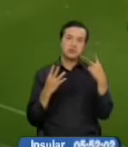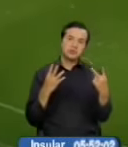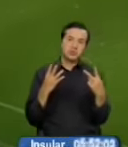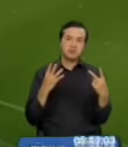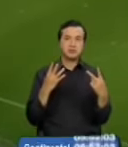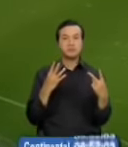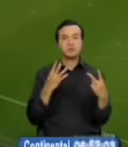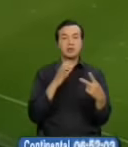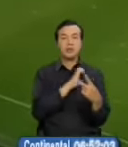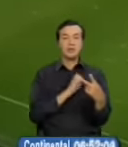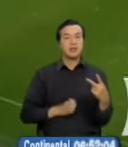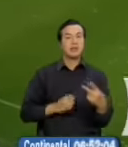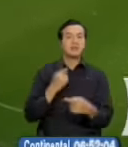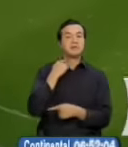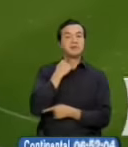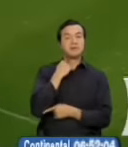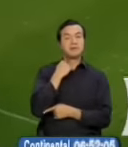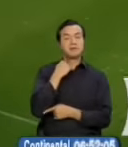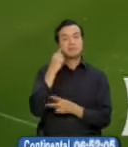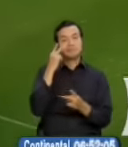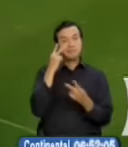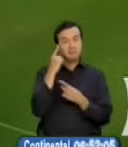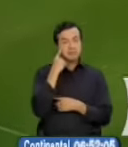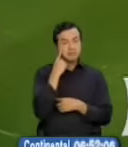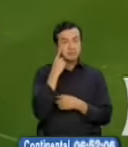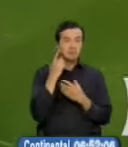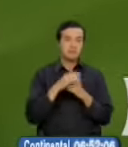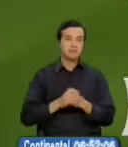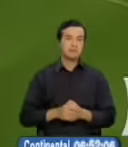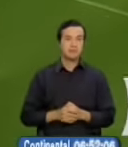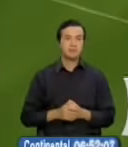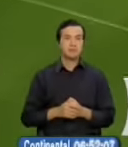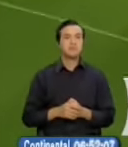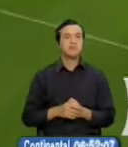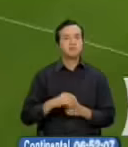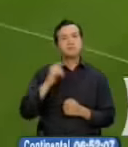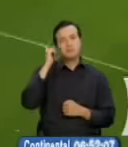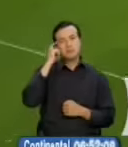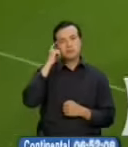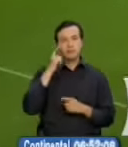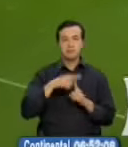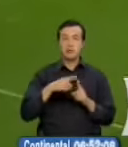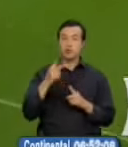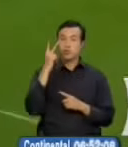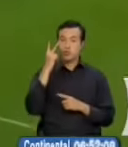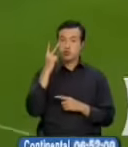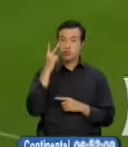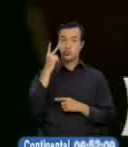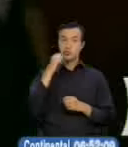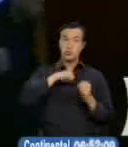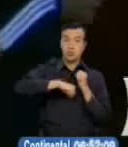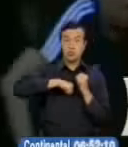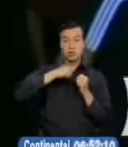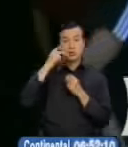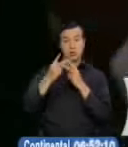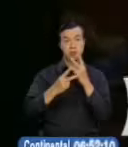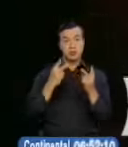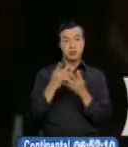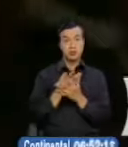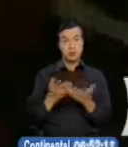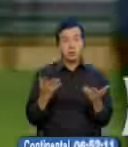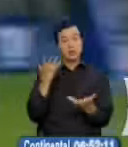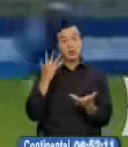nada bueno. Pero si le vemos las cosas desde una óptica distinta, esos dos goles de visitante pueden ser los que